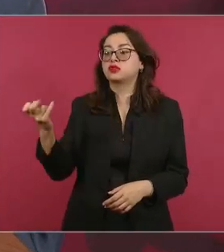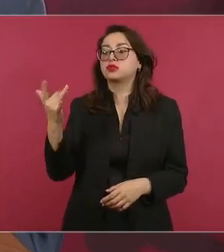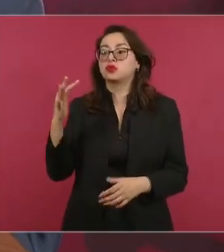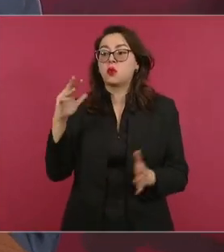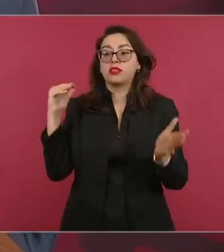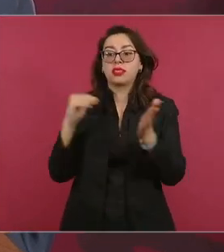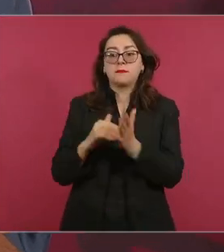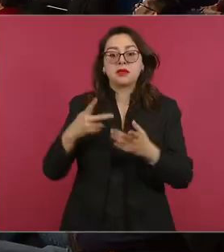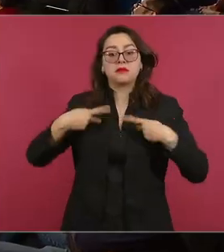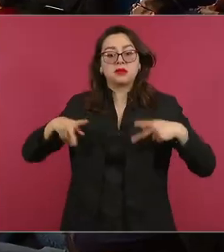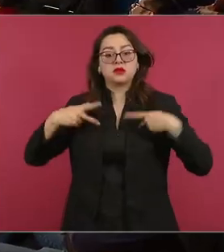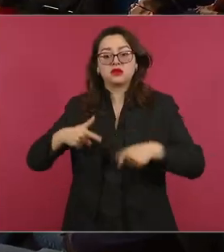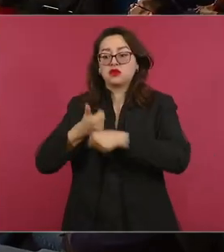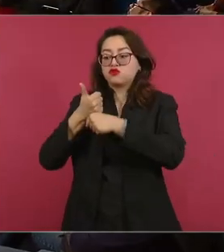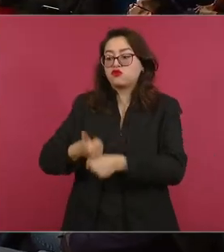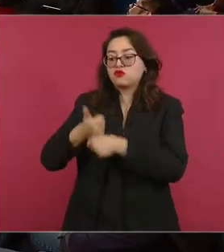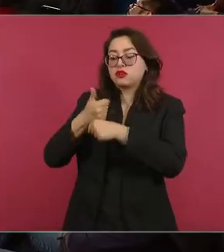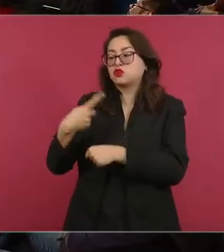viviendas,